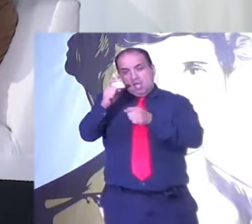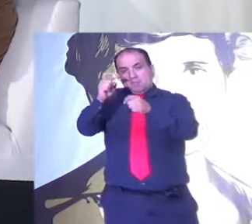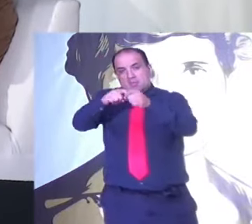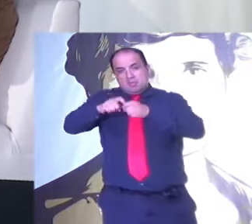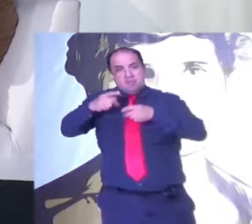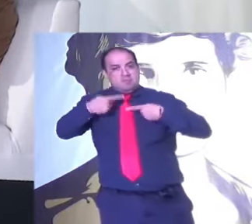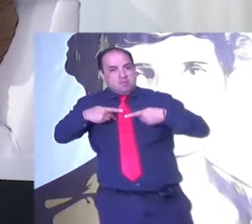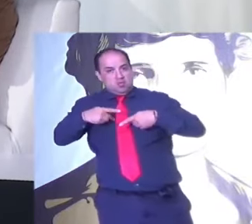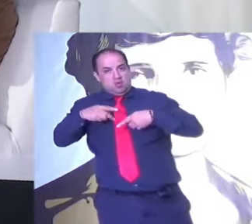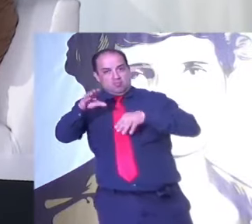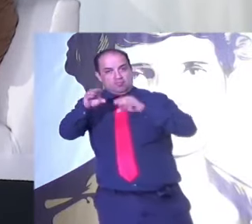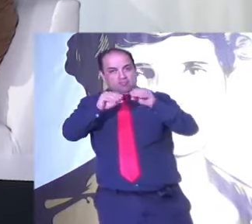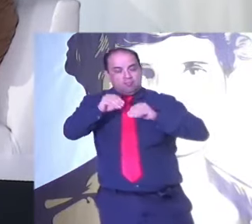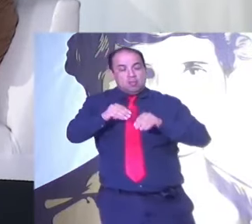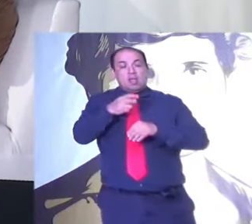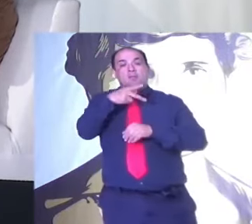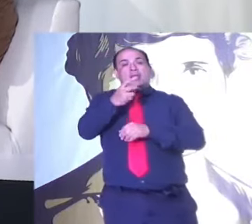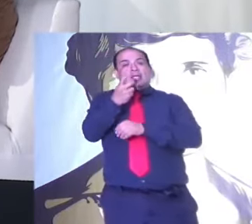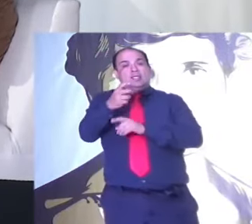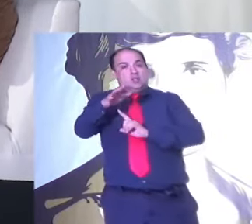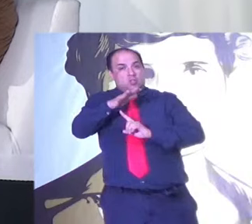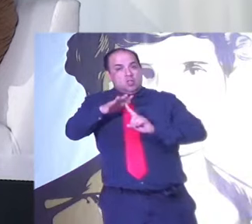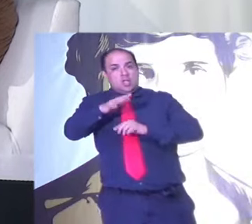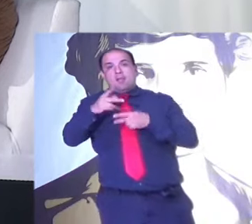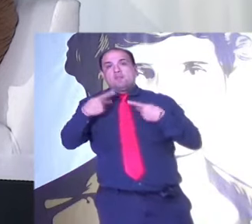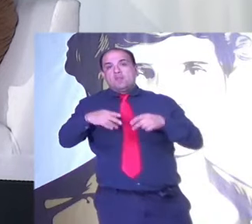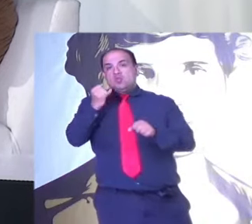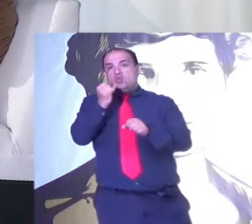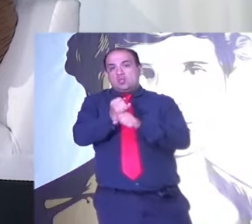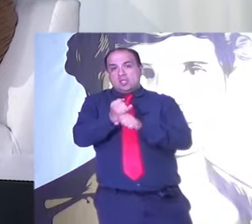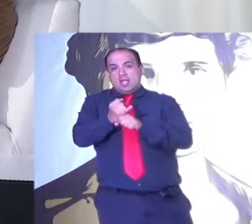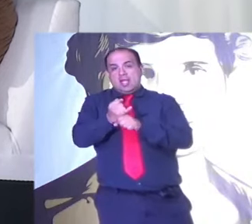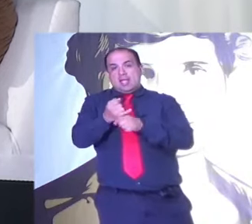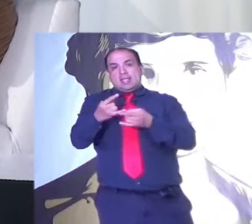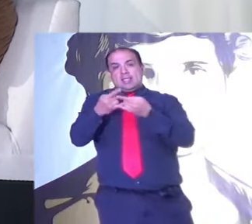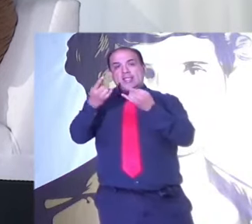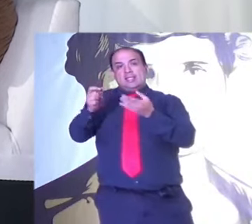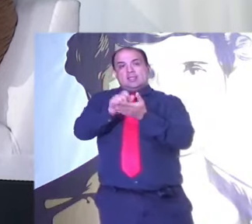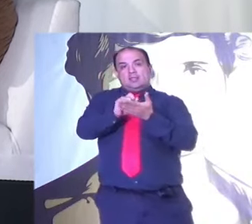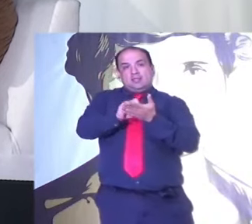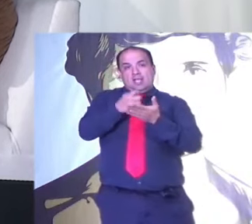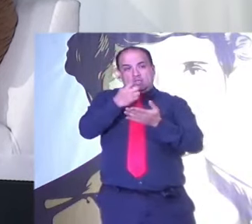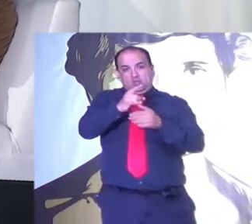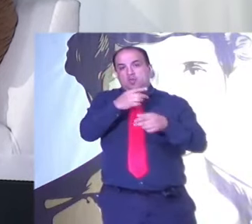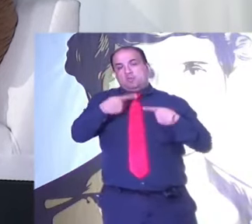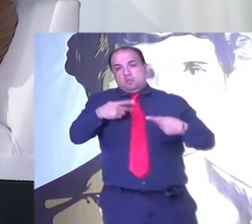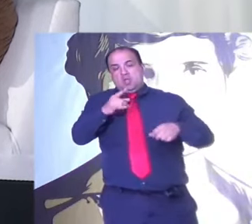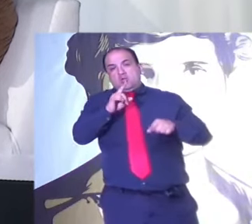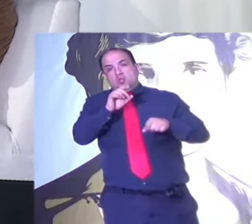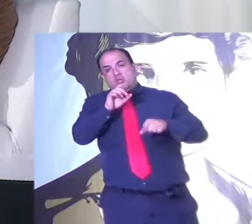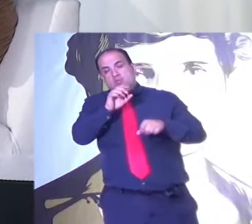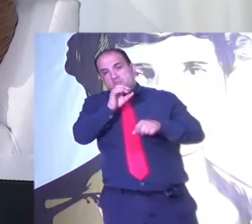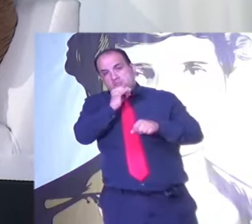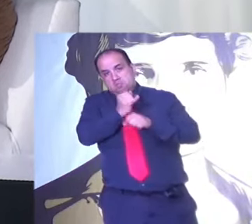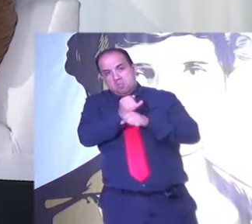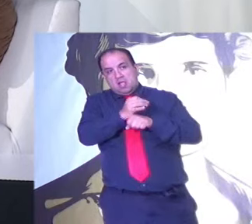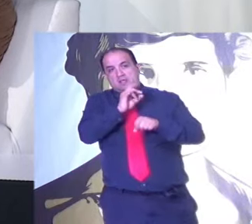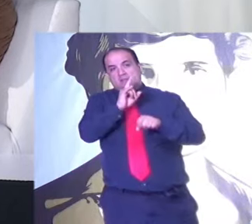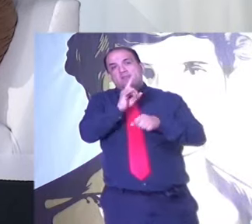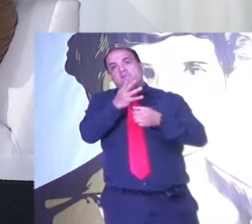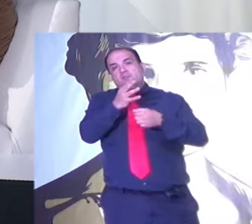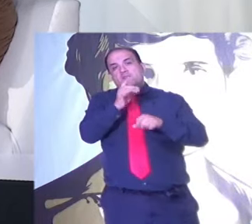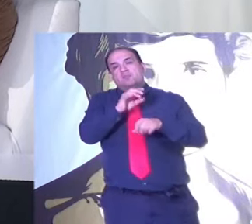¿no? Entonces, pero la situación así es que los personajes literarios, ficticios, no saben que lo son, ¿no? Entonces a ellos les ponen, ustedes sigan